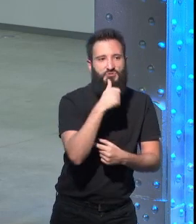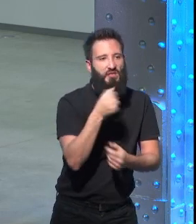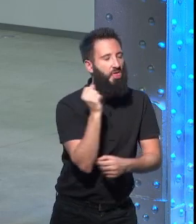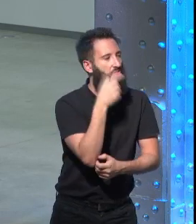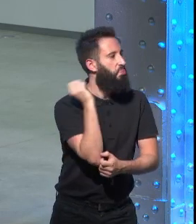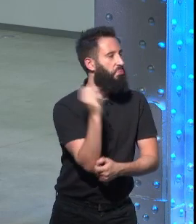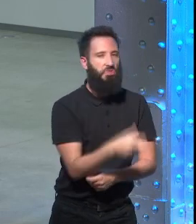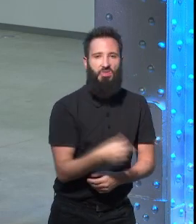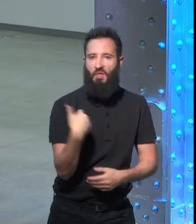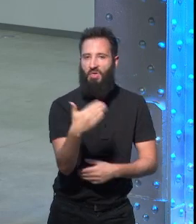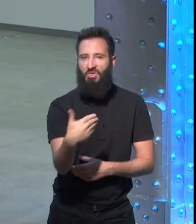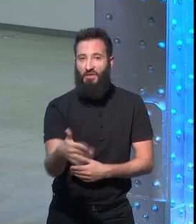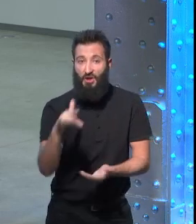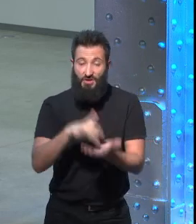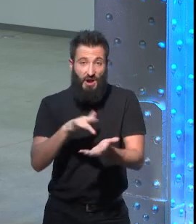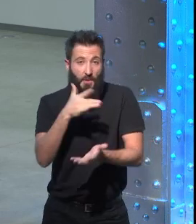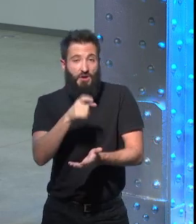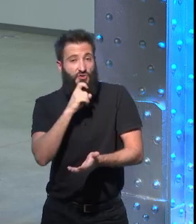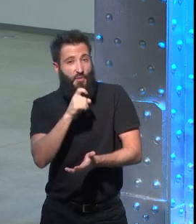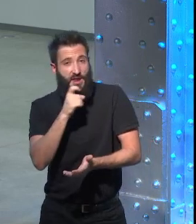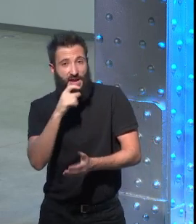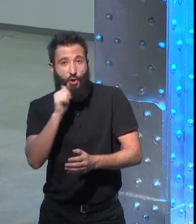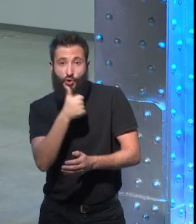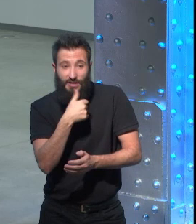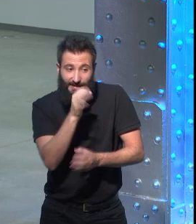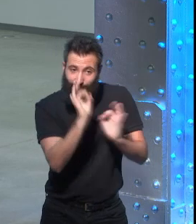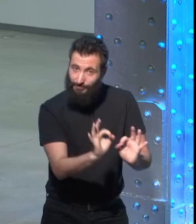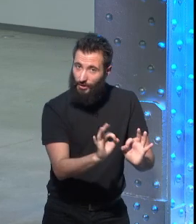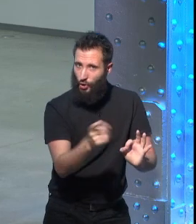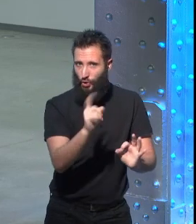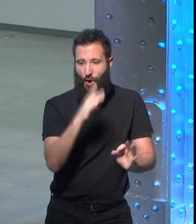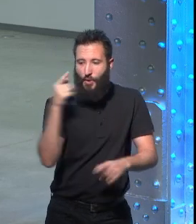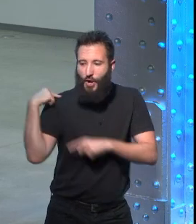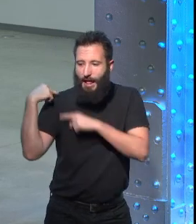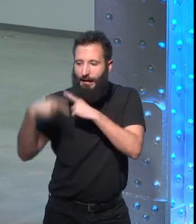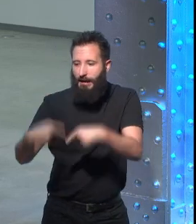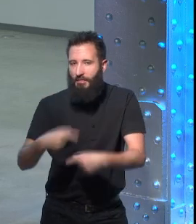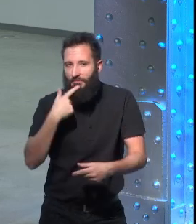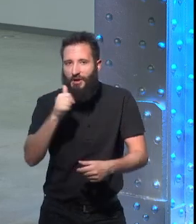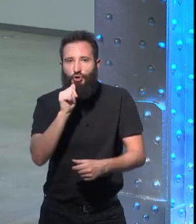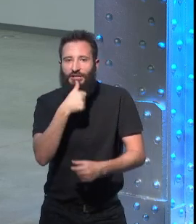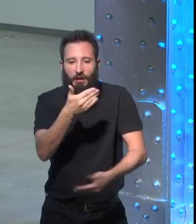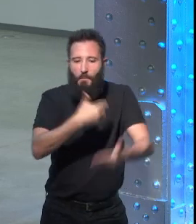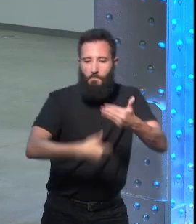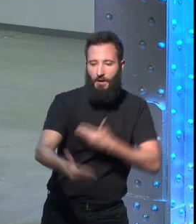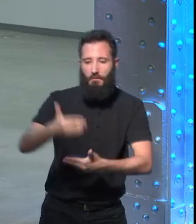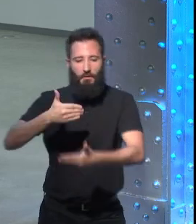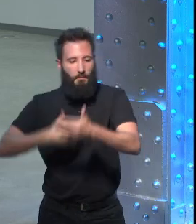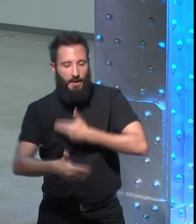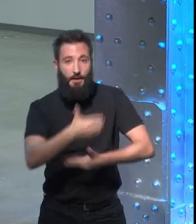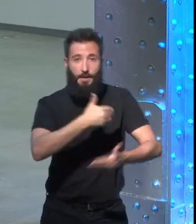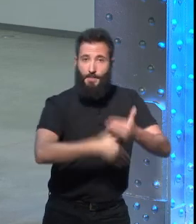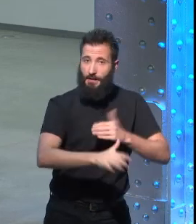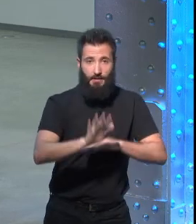no solamente por lo complicada de la contraseña, sino que es una generación que se intercambian las contraseñas y se